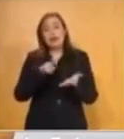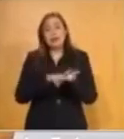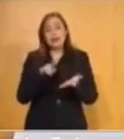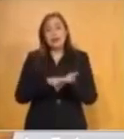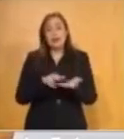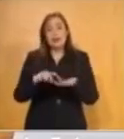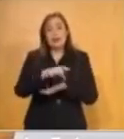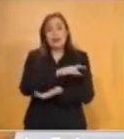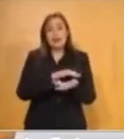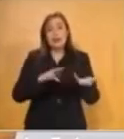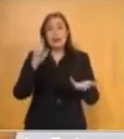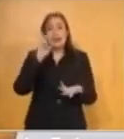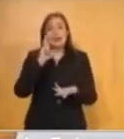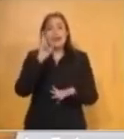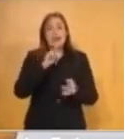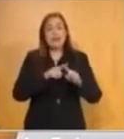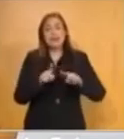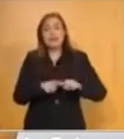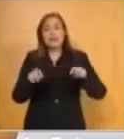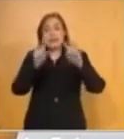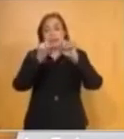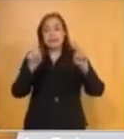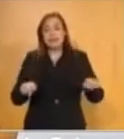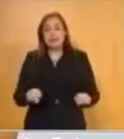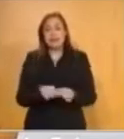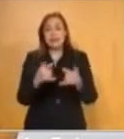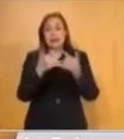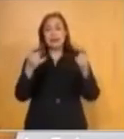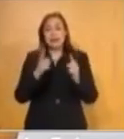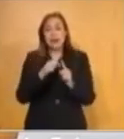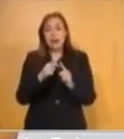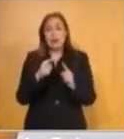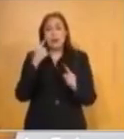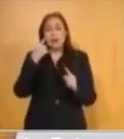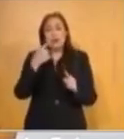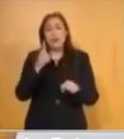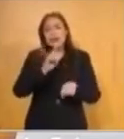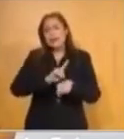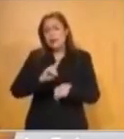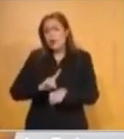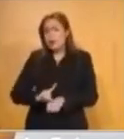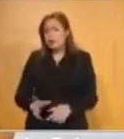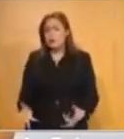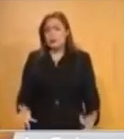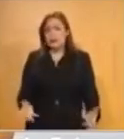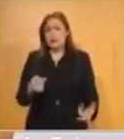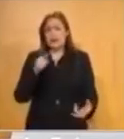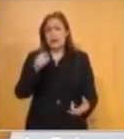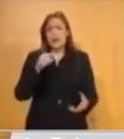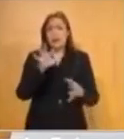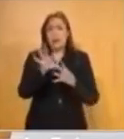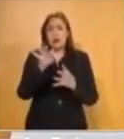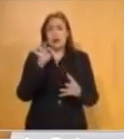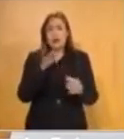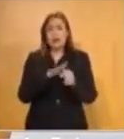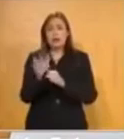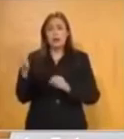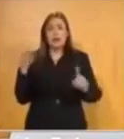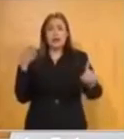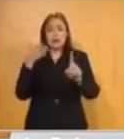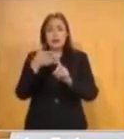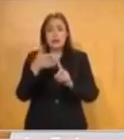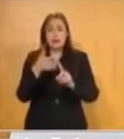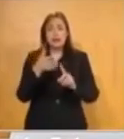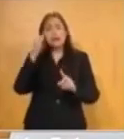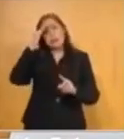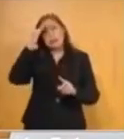implícitos en las tiras cómicas que tú lees cotidianamente. Bueno, pues al momento que tú elijas un género para realizar tu tira cómica, piensa